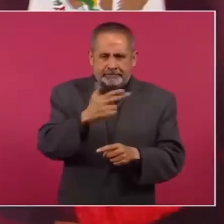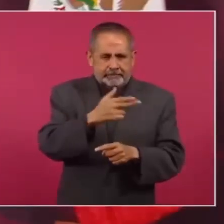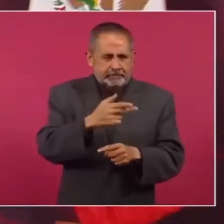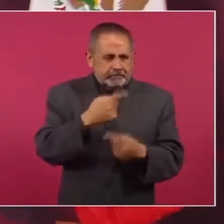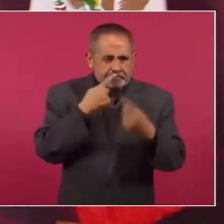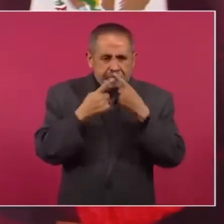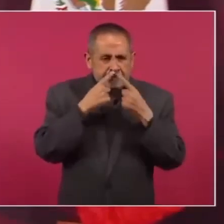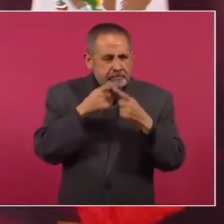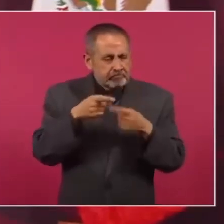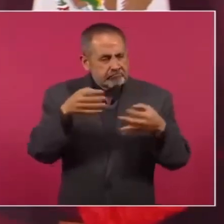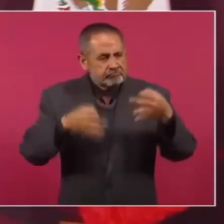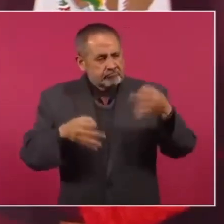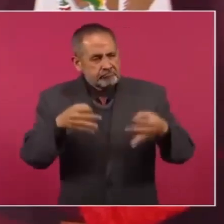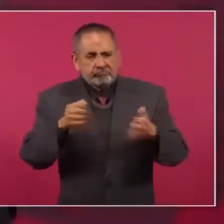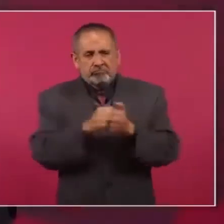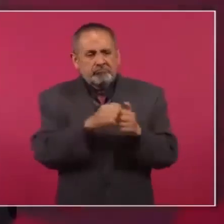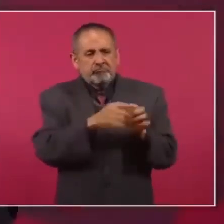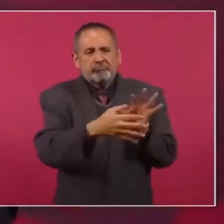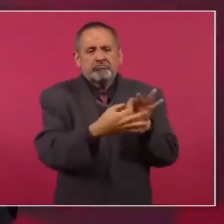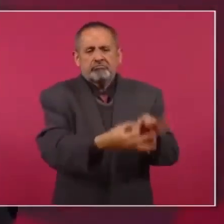vinculado